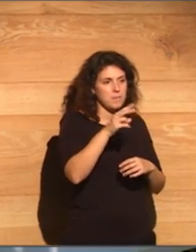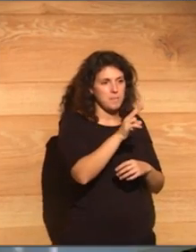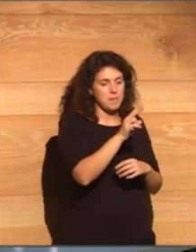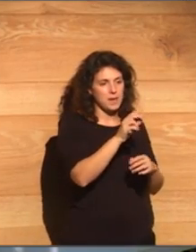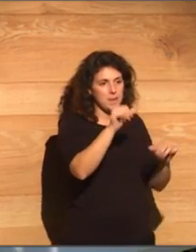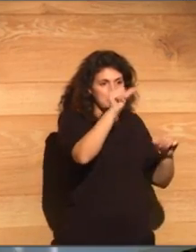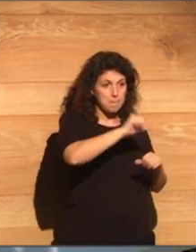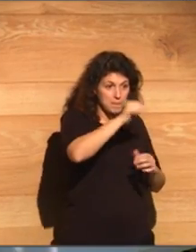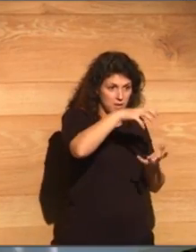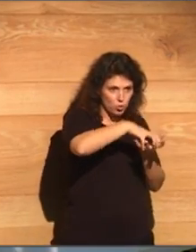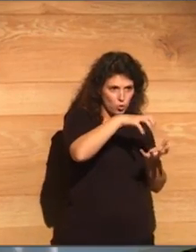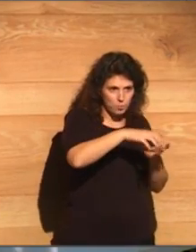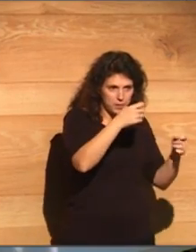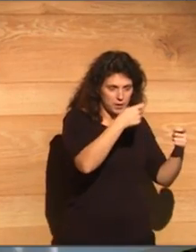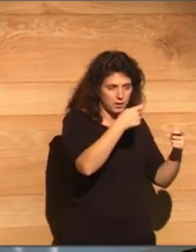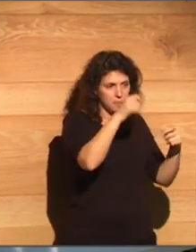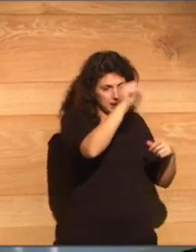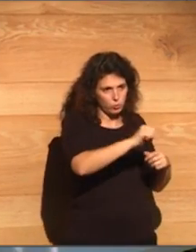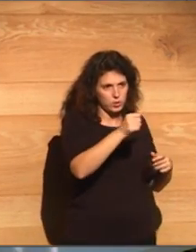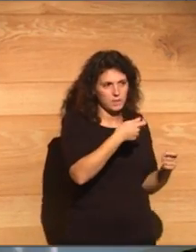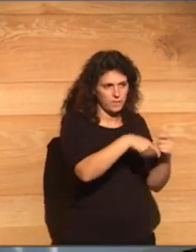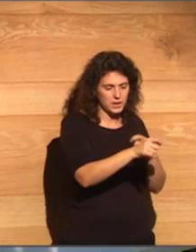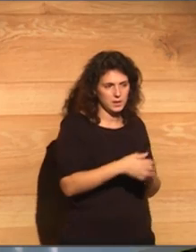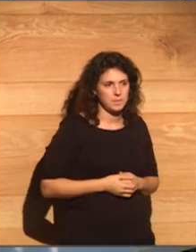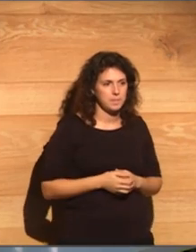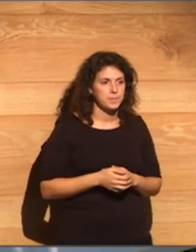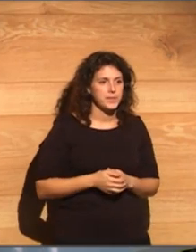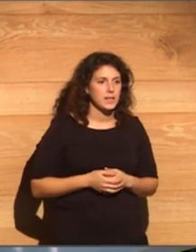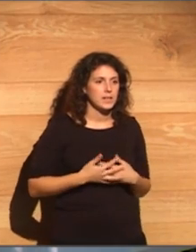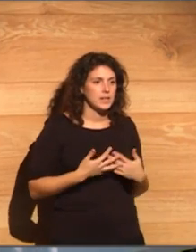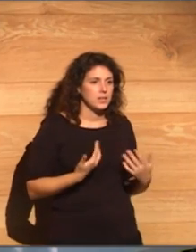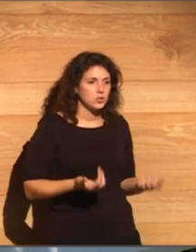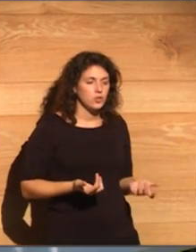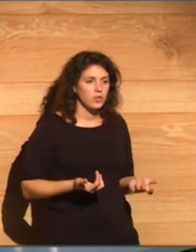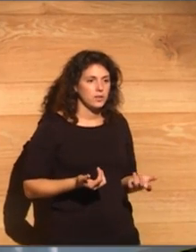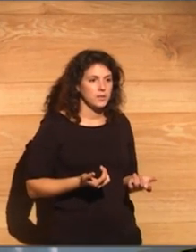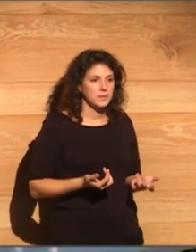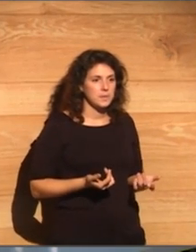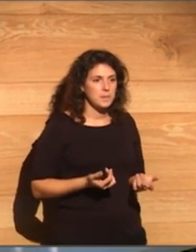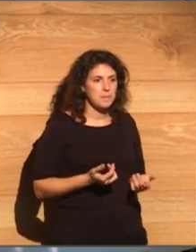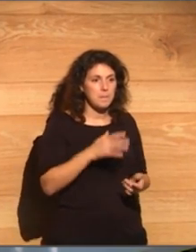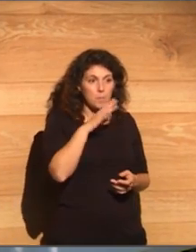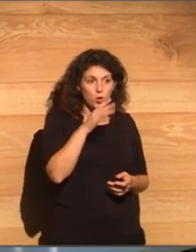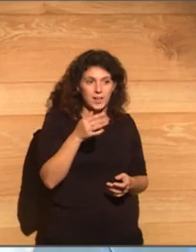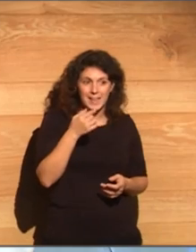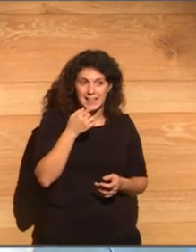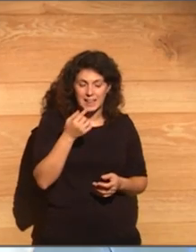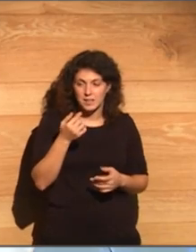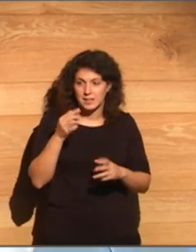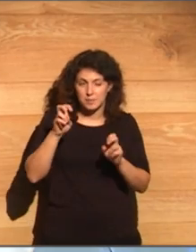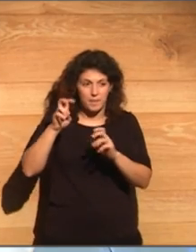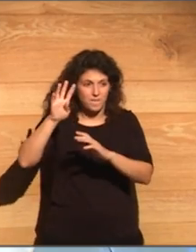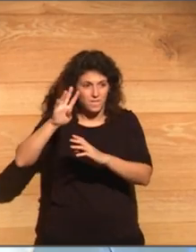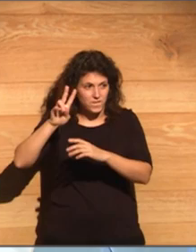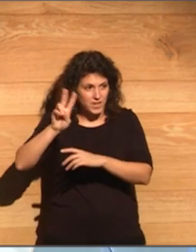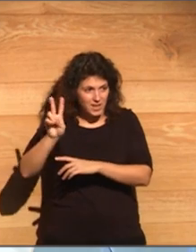entonces en Valladolid? Pasó sin pena ni gloria. Normal, pero ¿no os parece que aquí ¿por qué, le...? ¿Por qué la gente dice Seminci a Valladolid? Seminci. No, muchísima